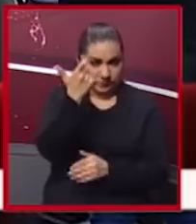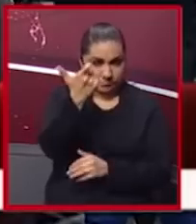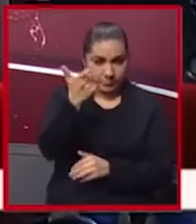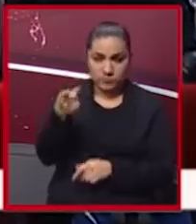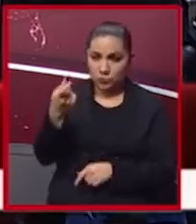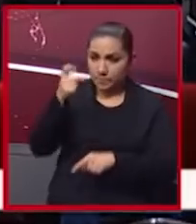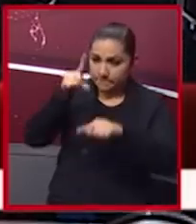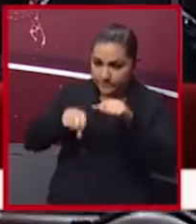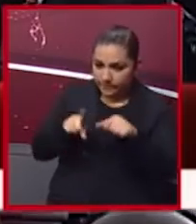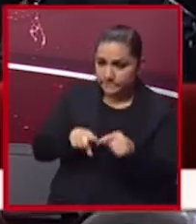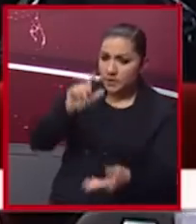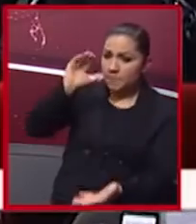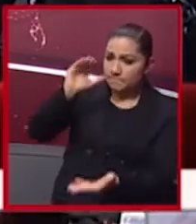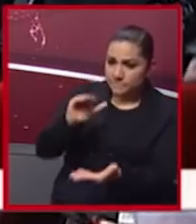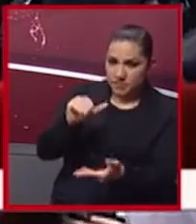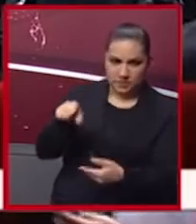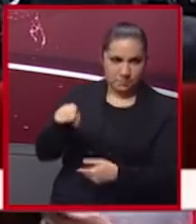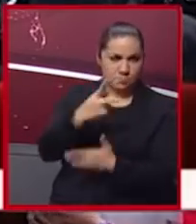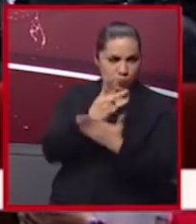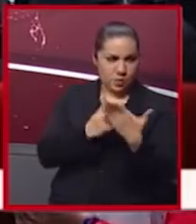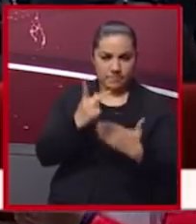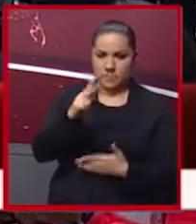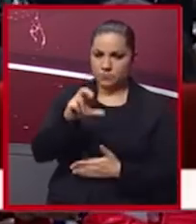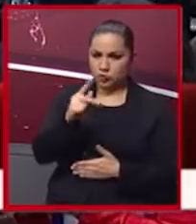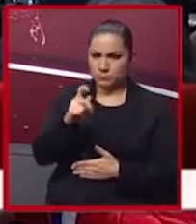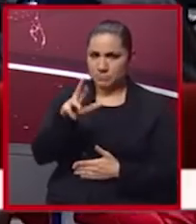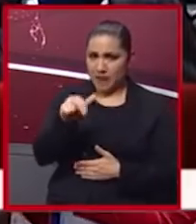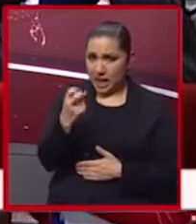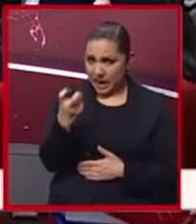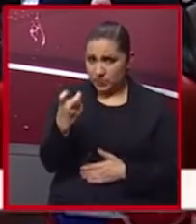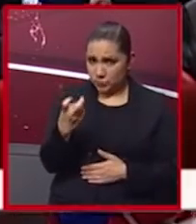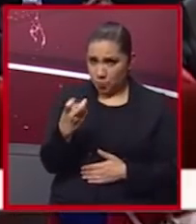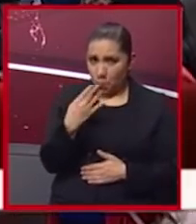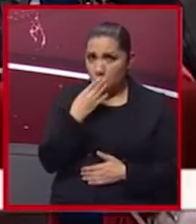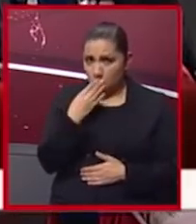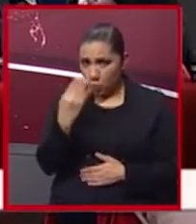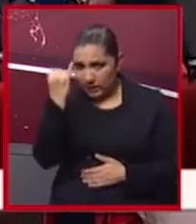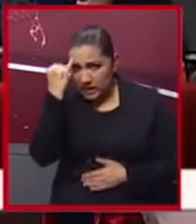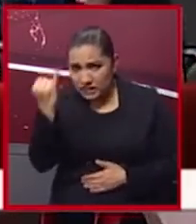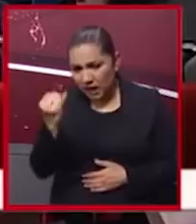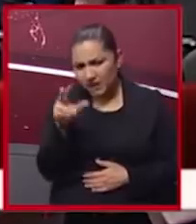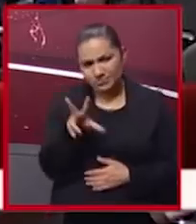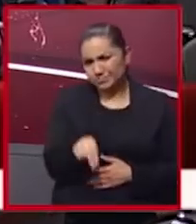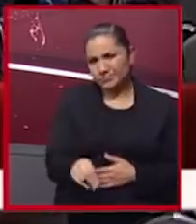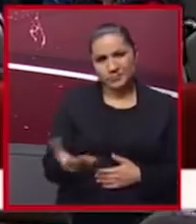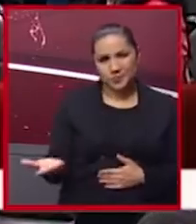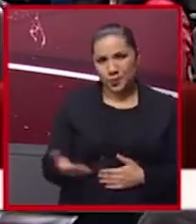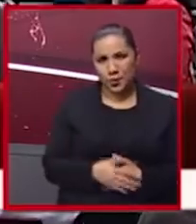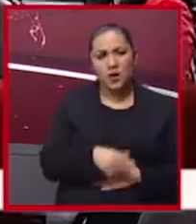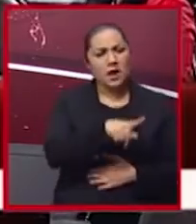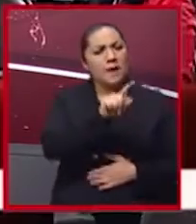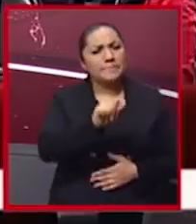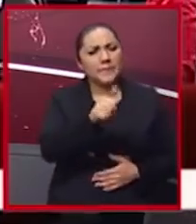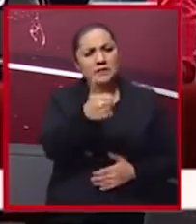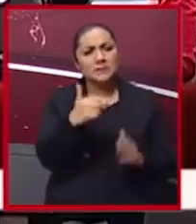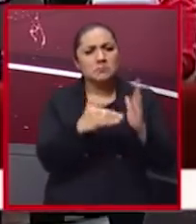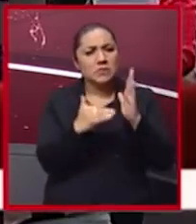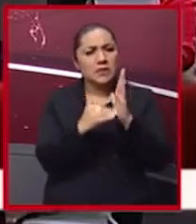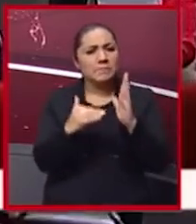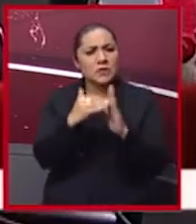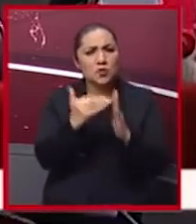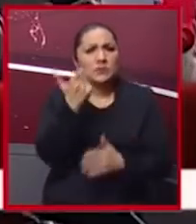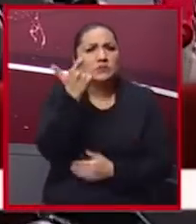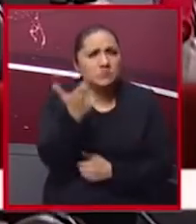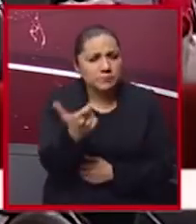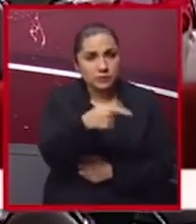Prospera. No es buena idea disminuir en 26,000 millones de pesos los recursos para